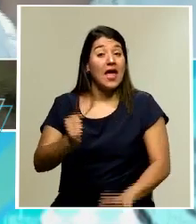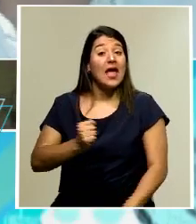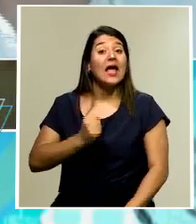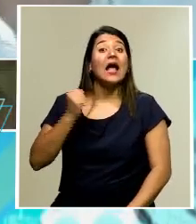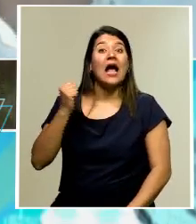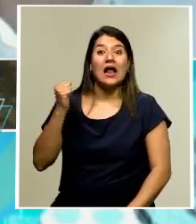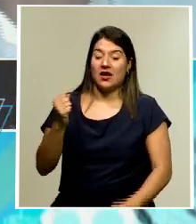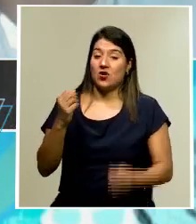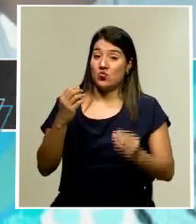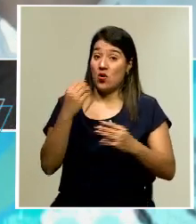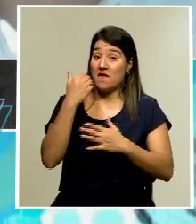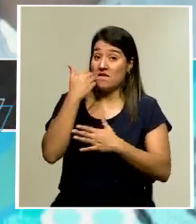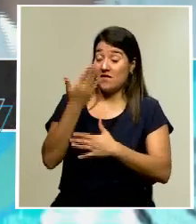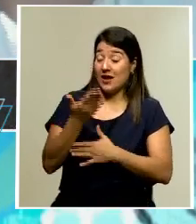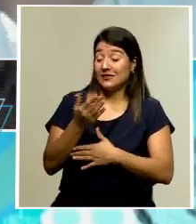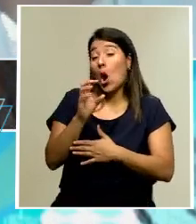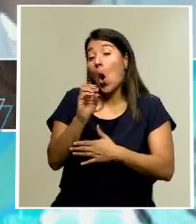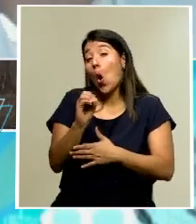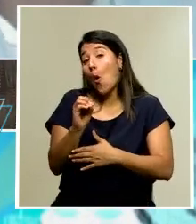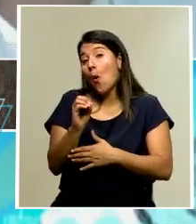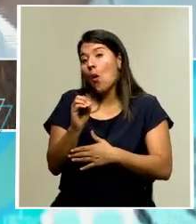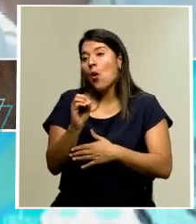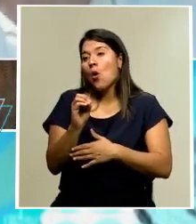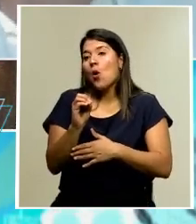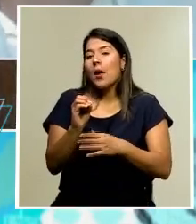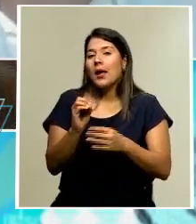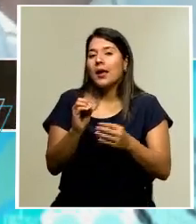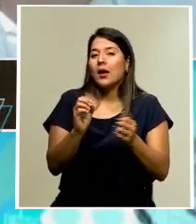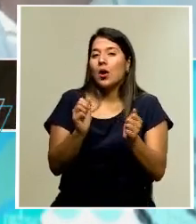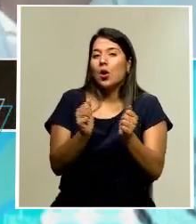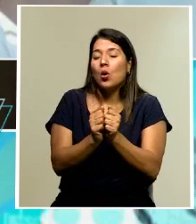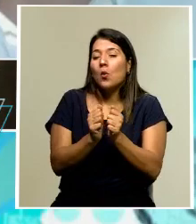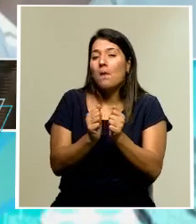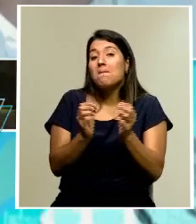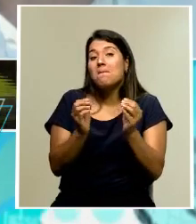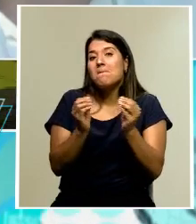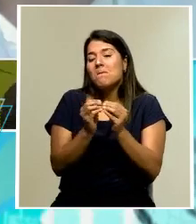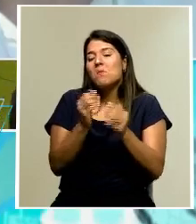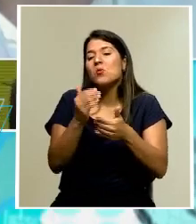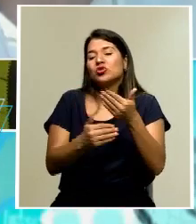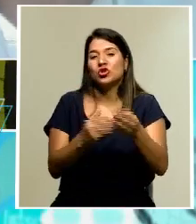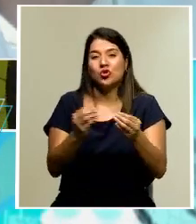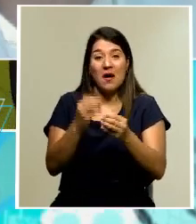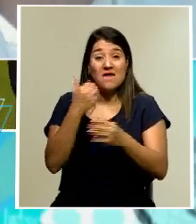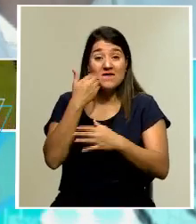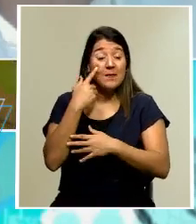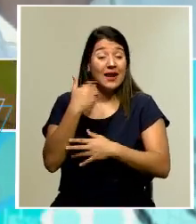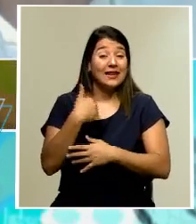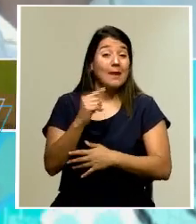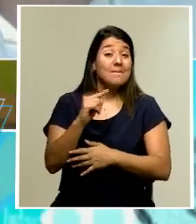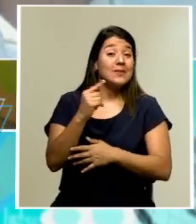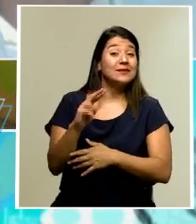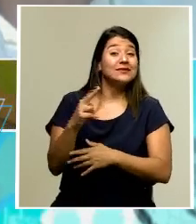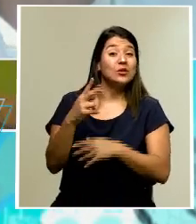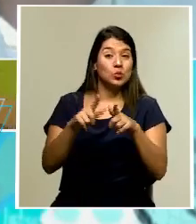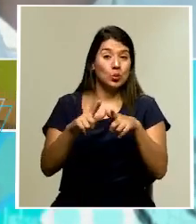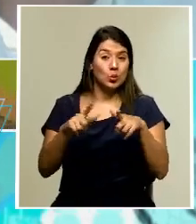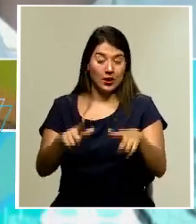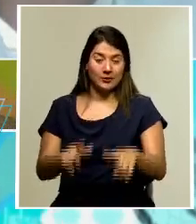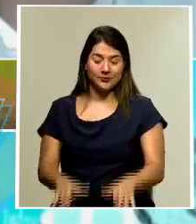relativa facilidad o con menor dificultad en quedar en el primero o segundo lugar en la primera